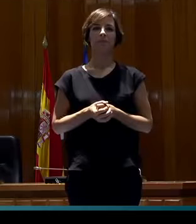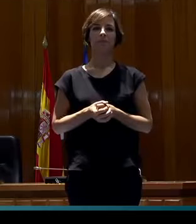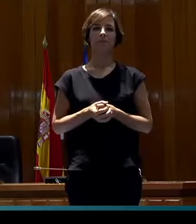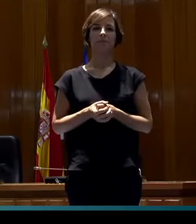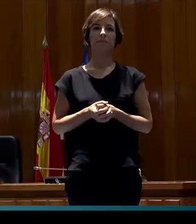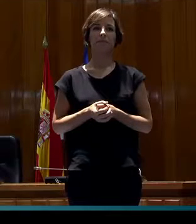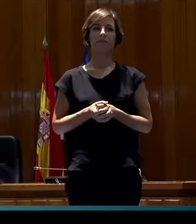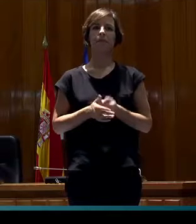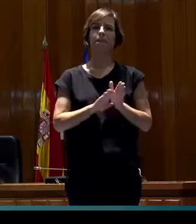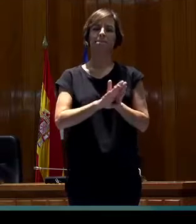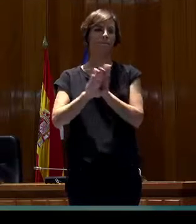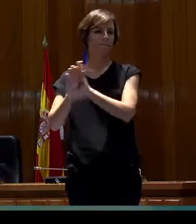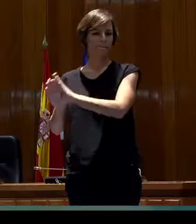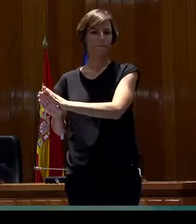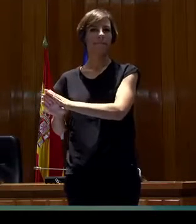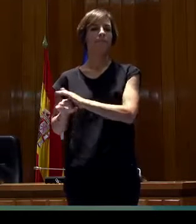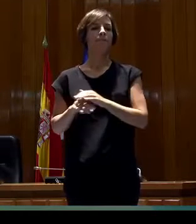Por otro lado, al ser